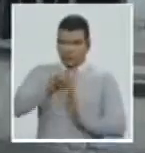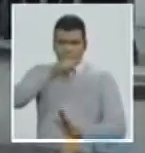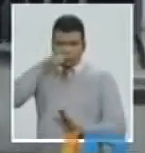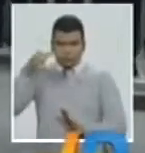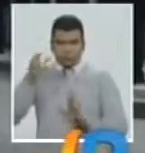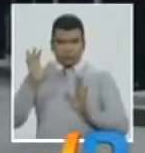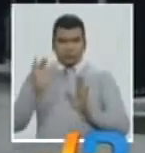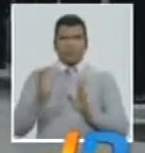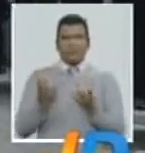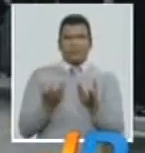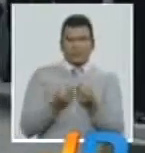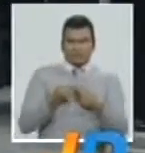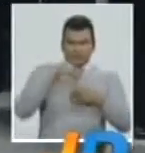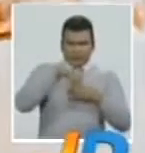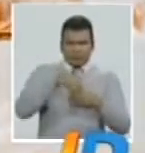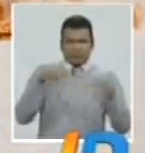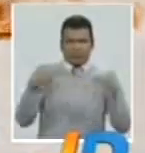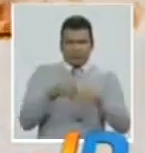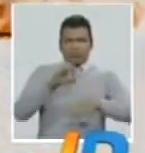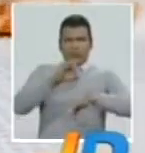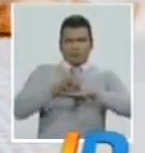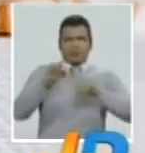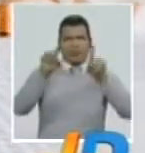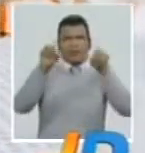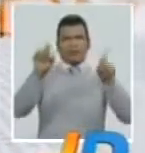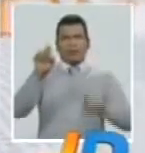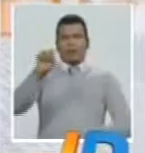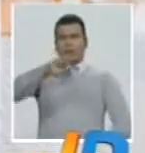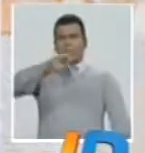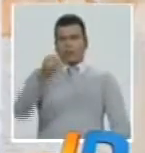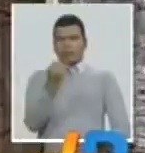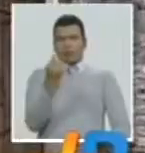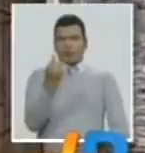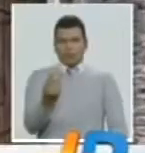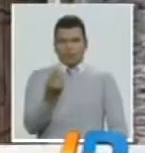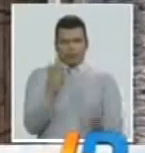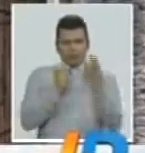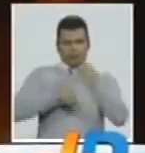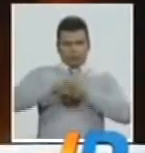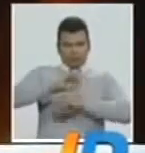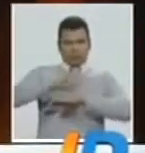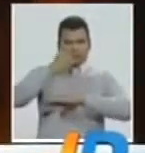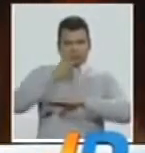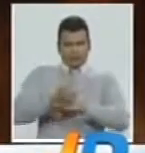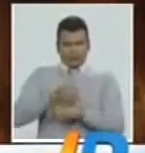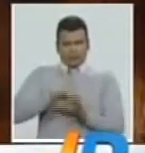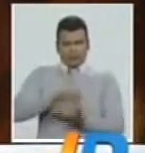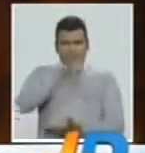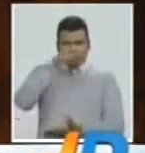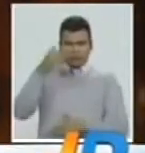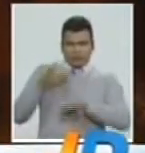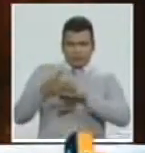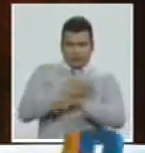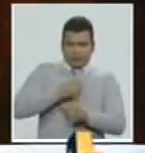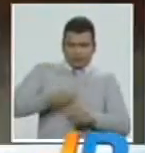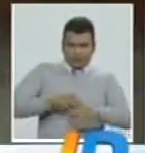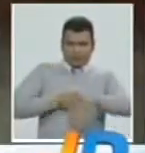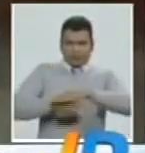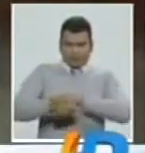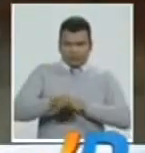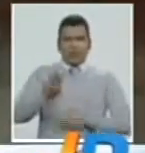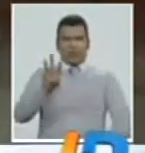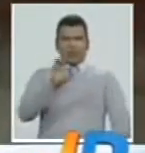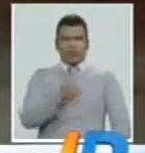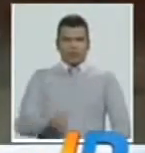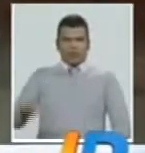La banda hacía parte de la organización de alias J1, el capo de las drogas sintéticas, asesinado el pasado 3 de octubre en una finca en el sur de Cali, en